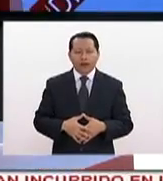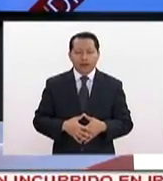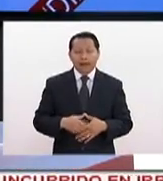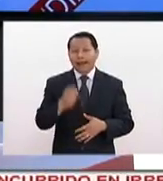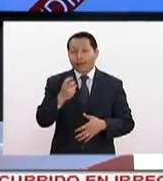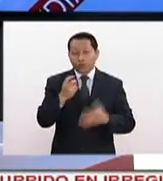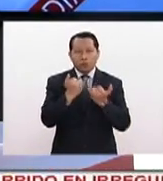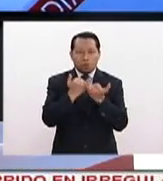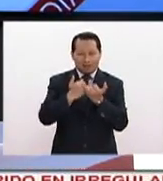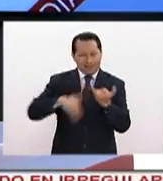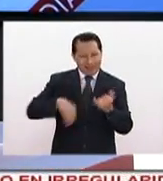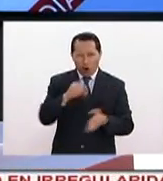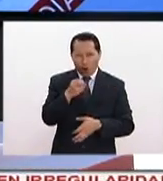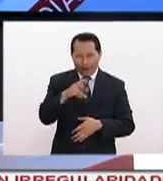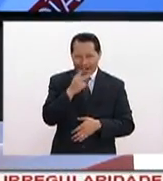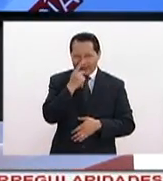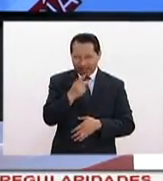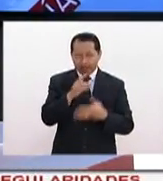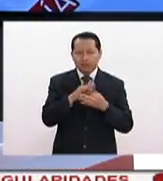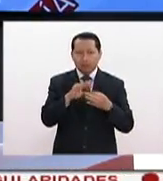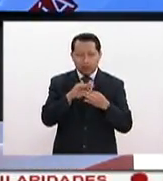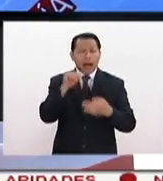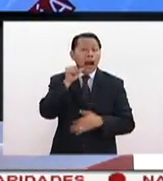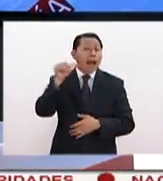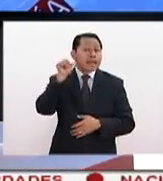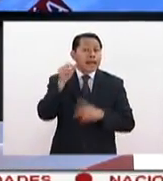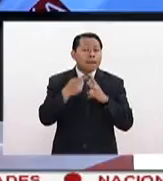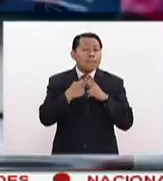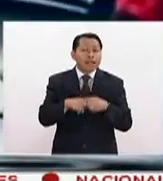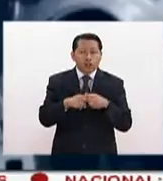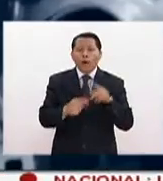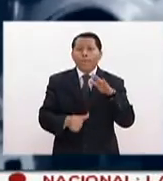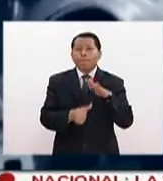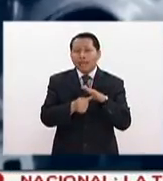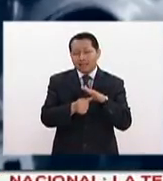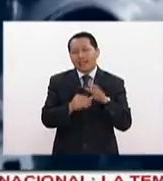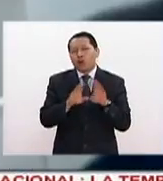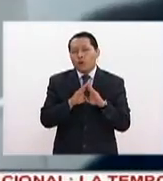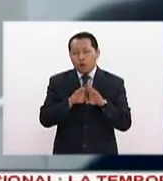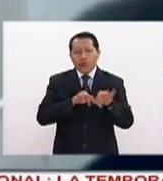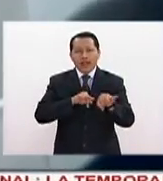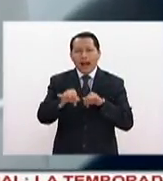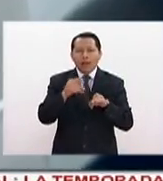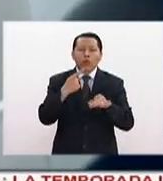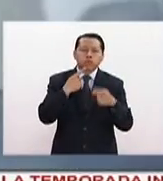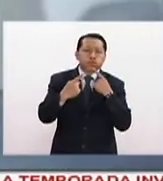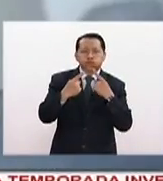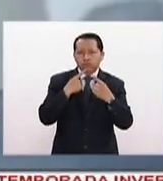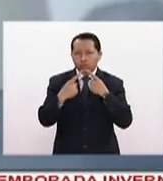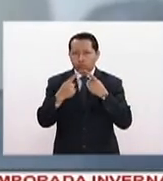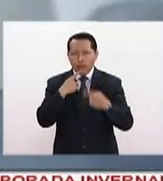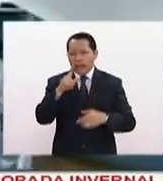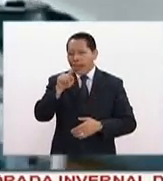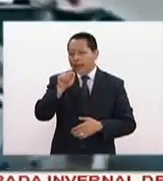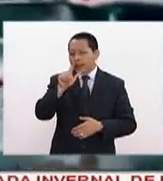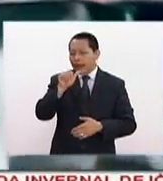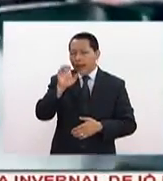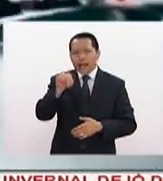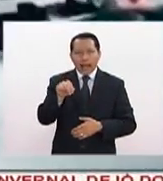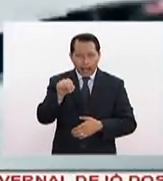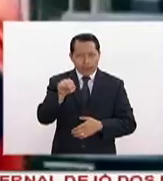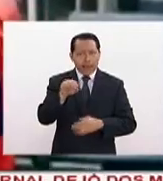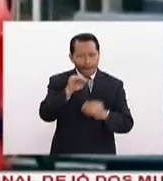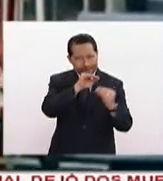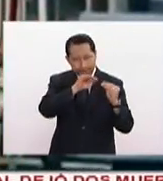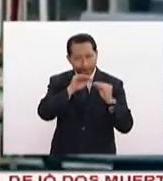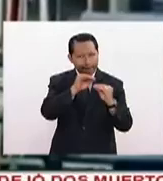Así es, y como bien lo mencionaste, Omar, ayer iniciaron algunas de las mesas de trabajo de la sexta ronda de renegociaciones del Tratado de Libre Comercio de América del